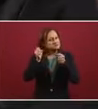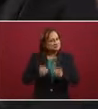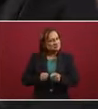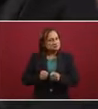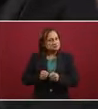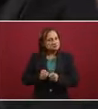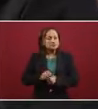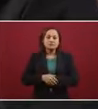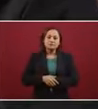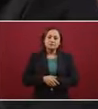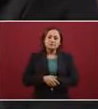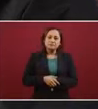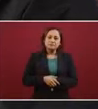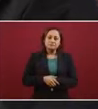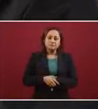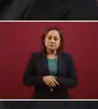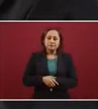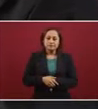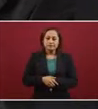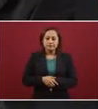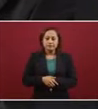no,